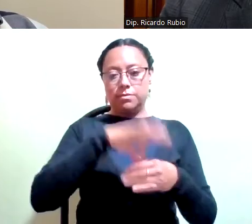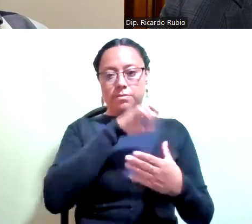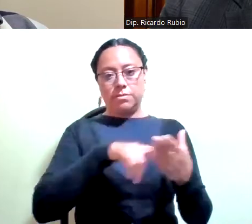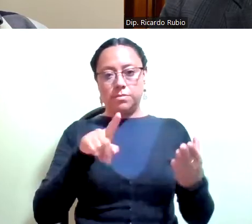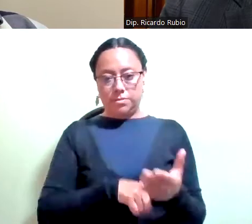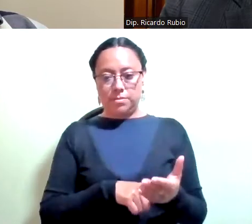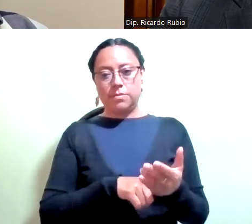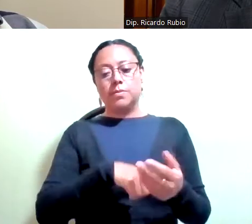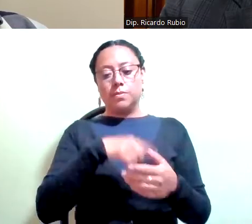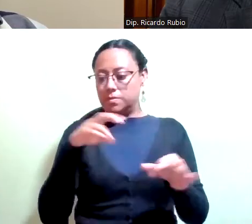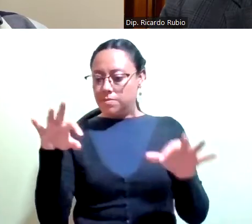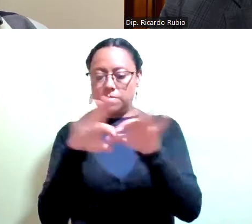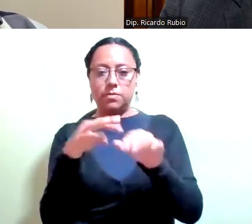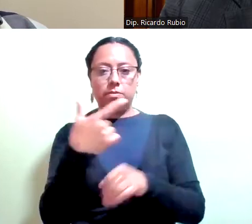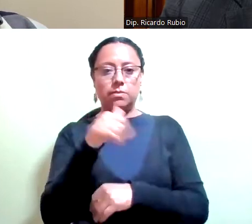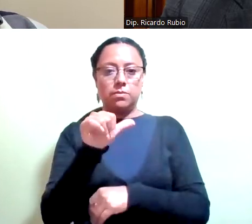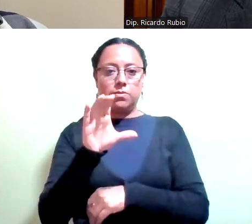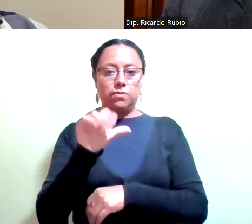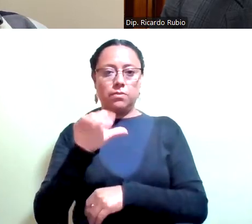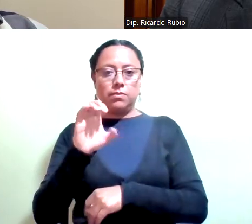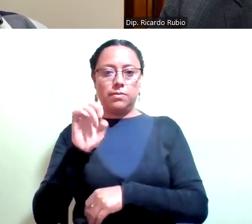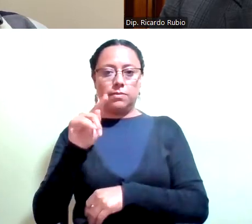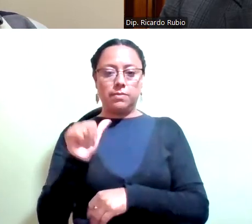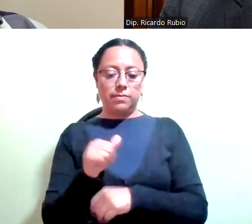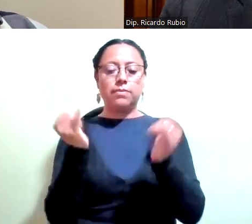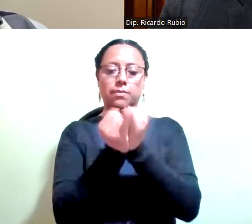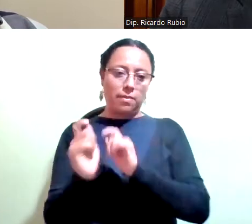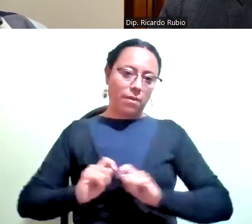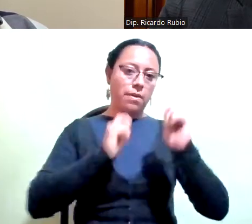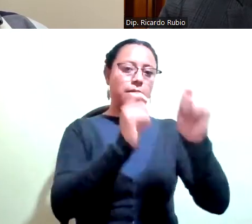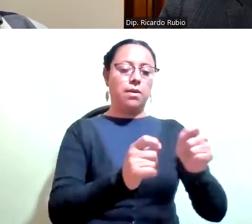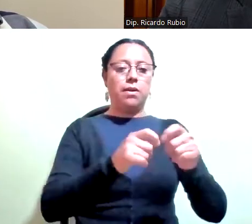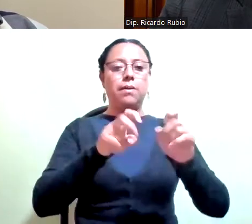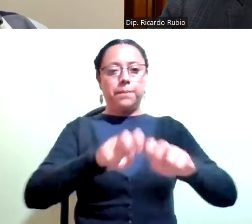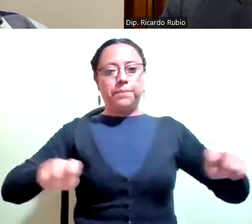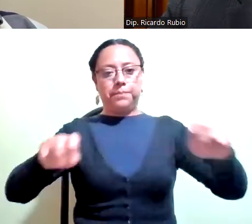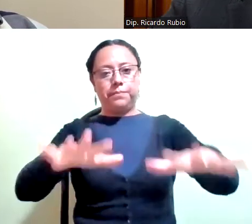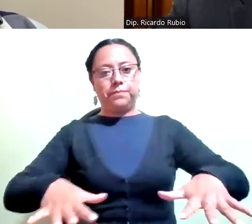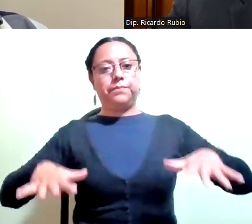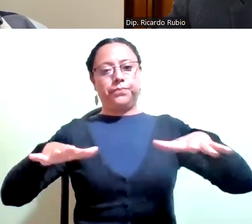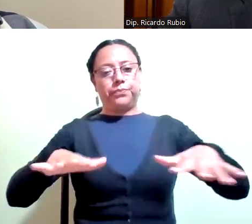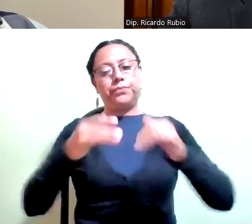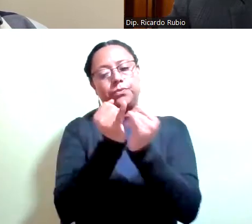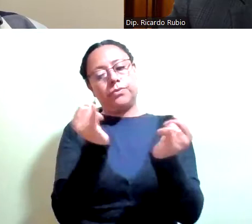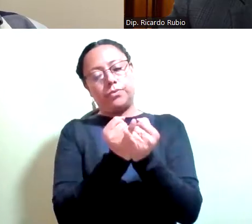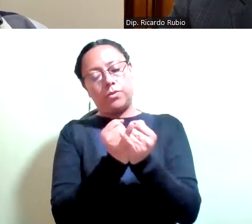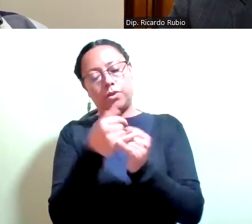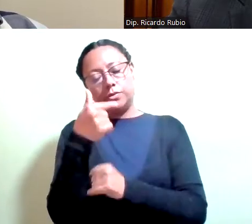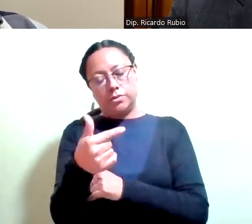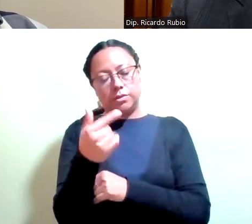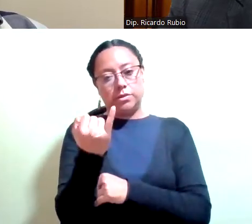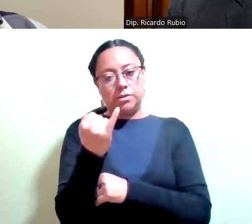en la Gaceta y así se tiene que mandar al Pleno. Entonces, pues hay este error el 7 de junio, igual que el dictamen anterior que acabamos de